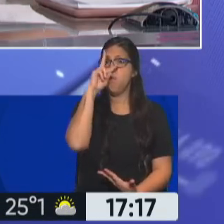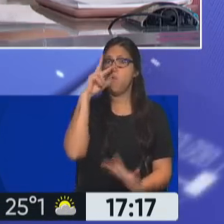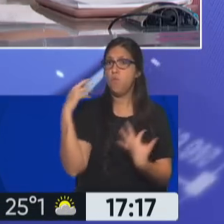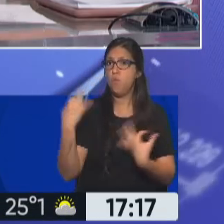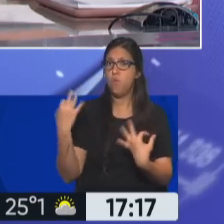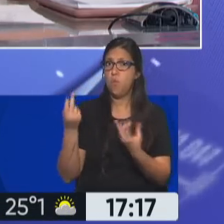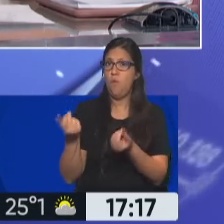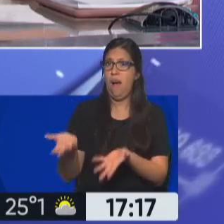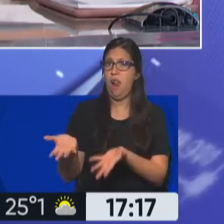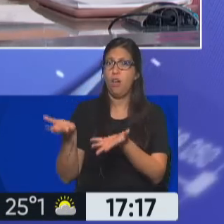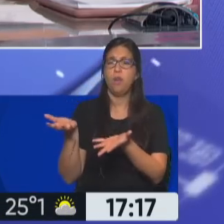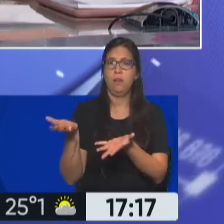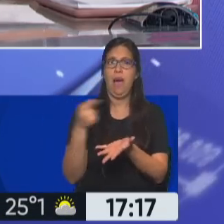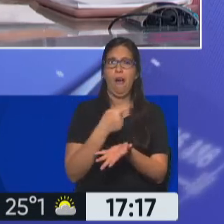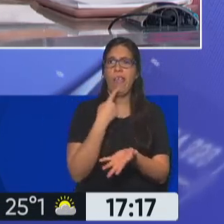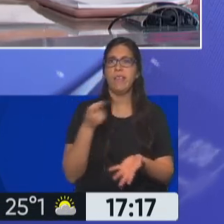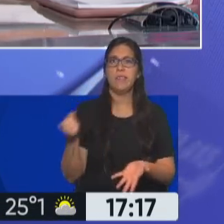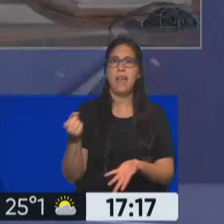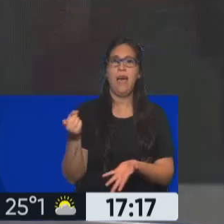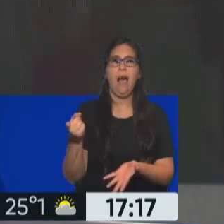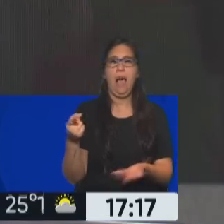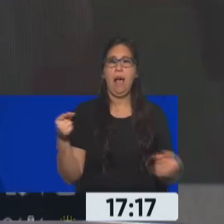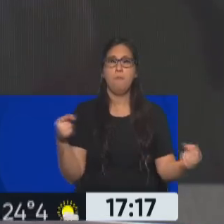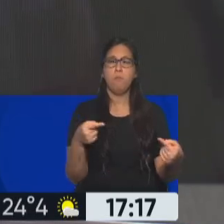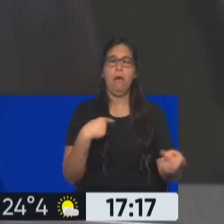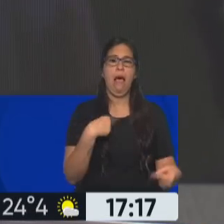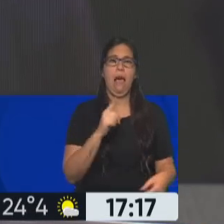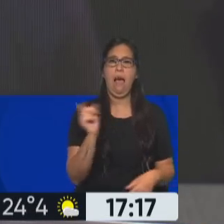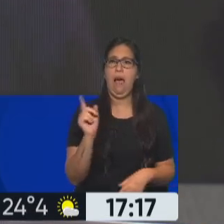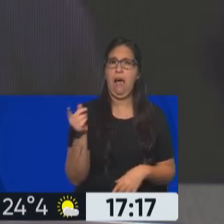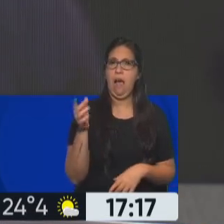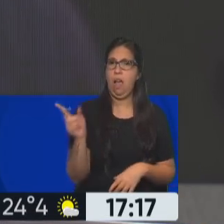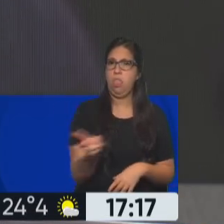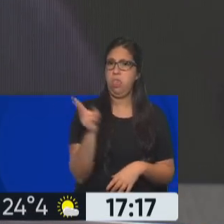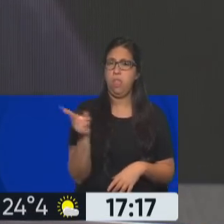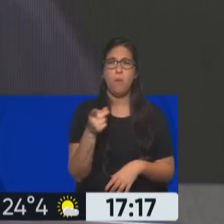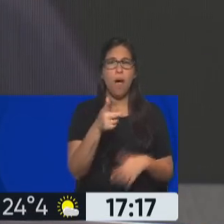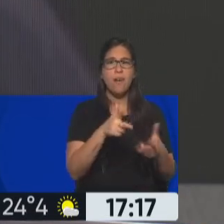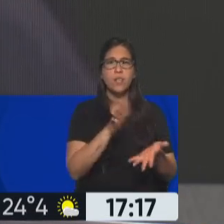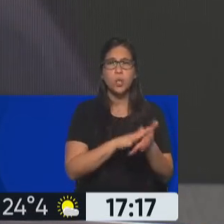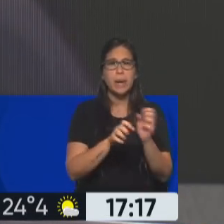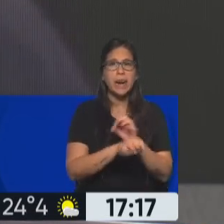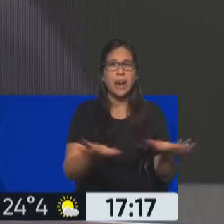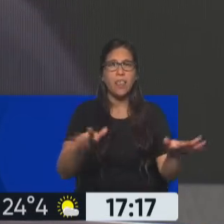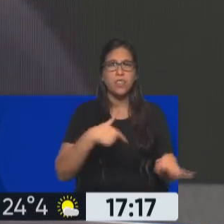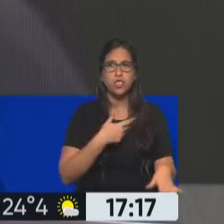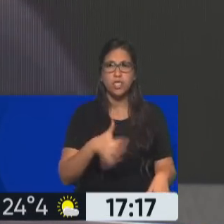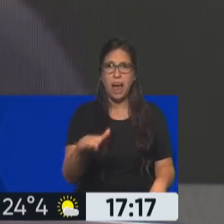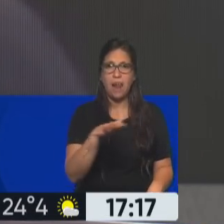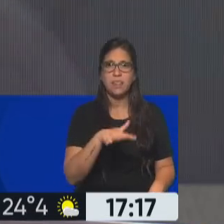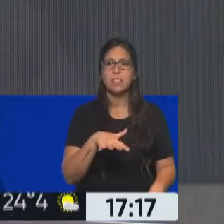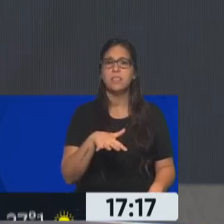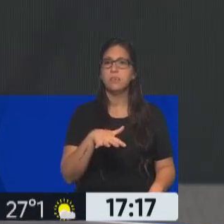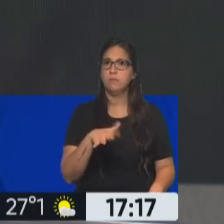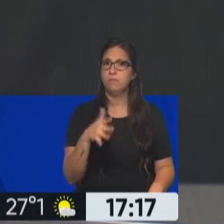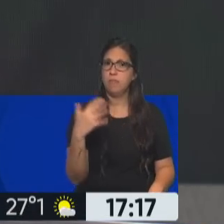lo cuestiona. Y Leticia, te interrumpo, vos recién hablabas de redes sociales, un pie extraordinario para